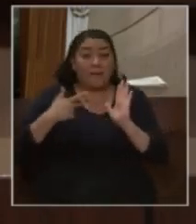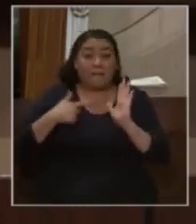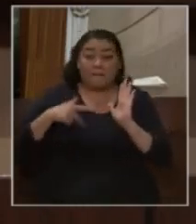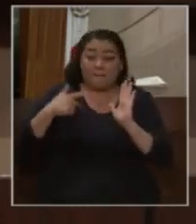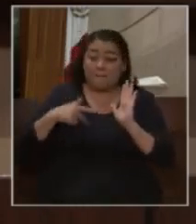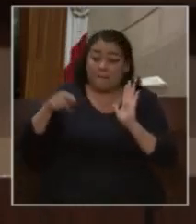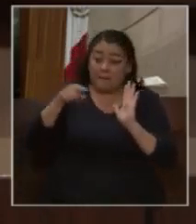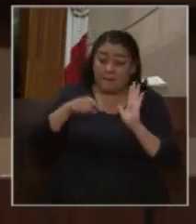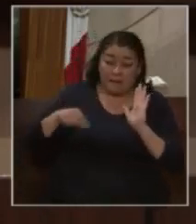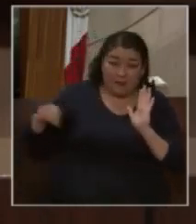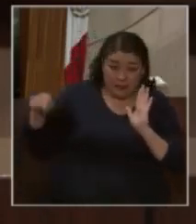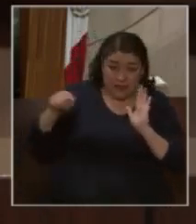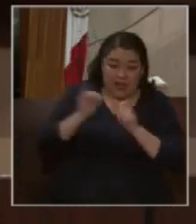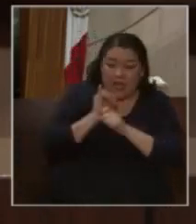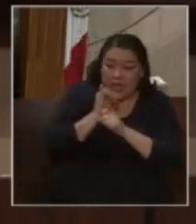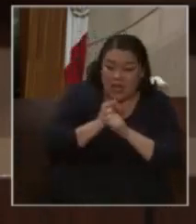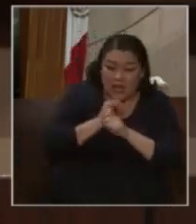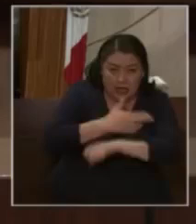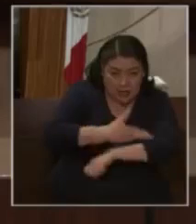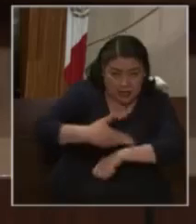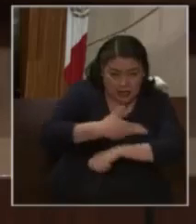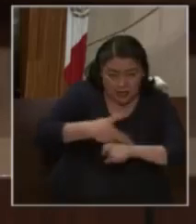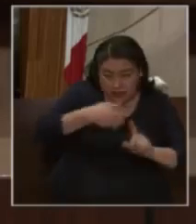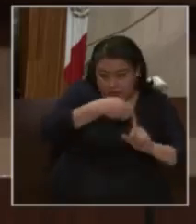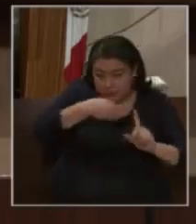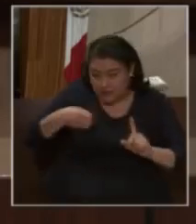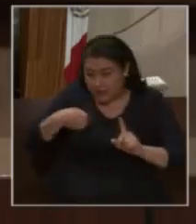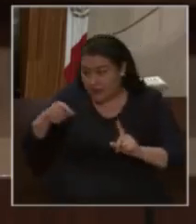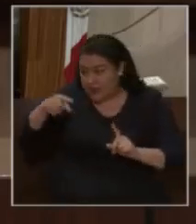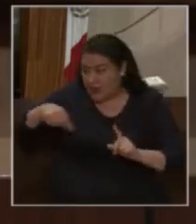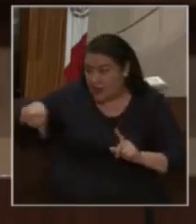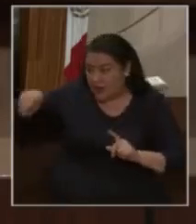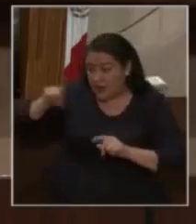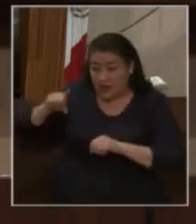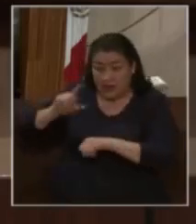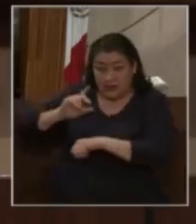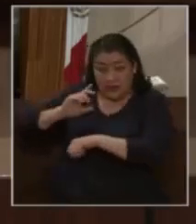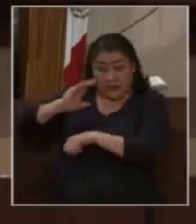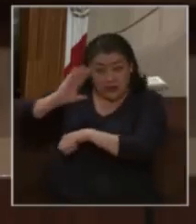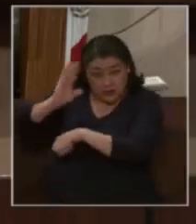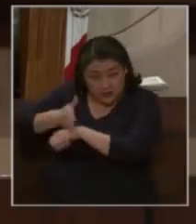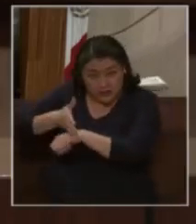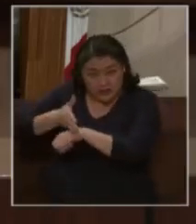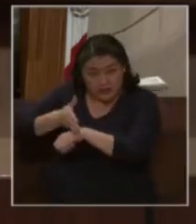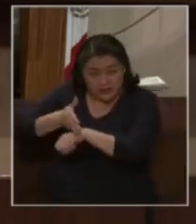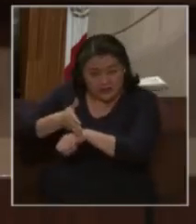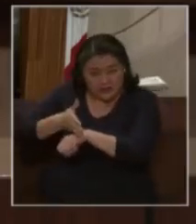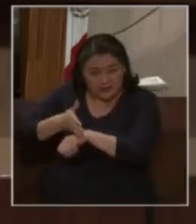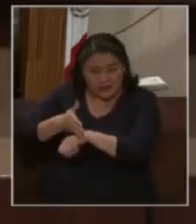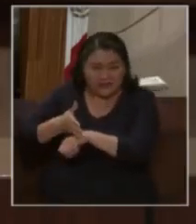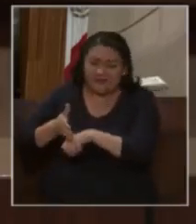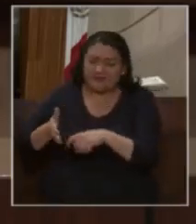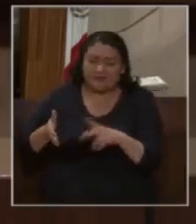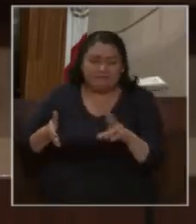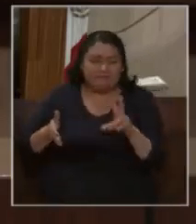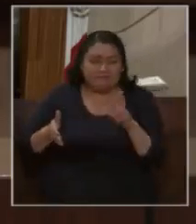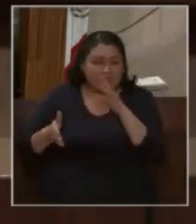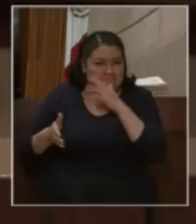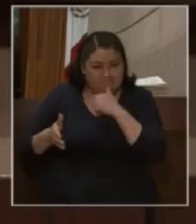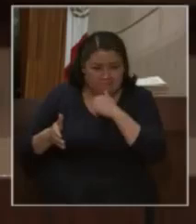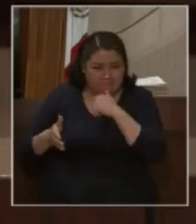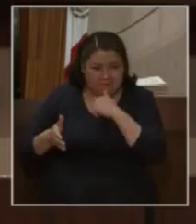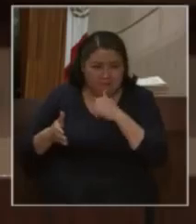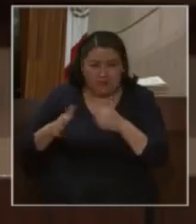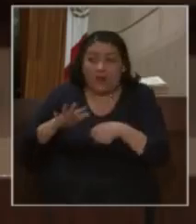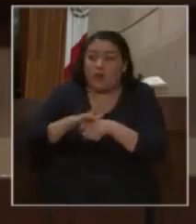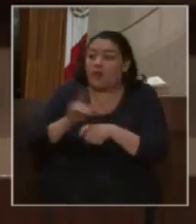quienes se les sigue un procedimiento las consecuencias previstas para determinada infracción